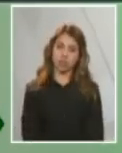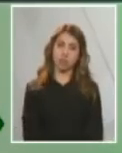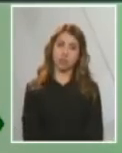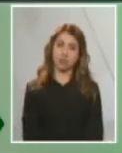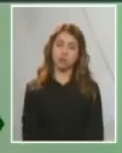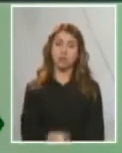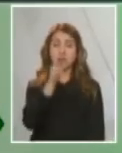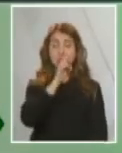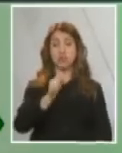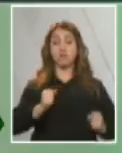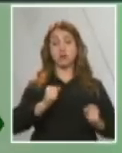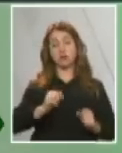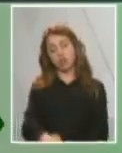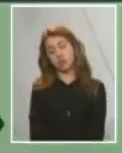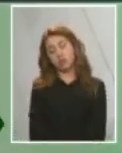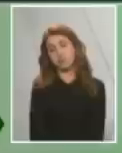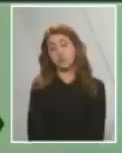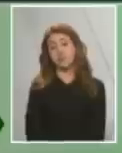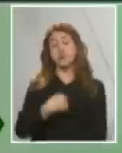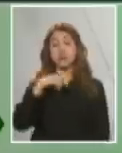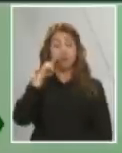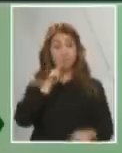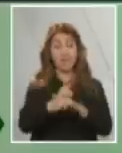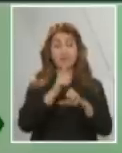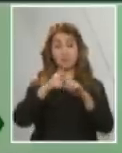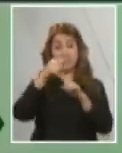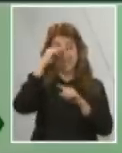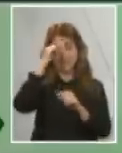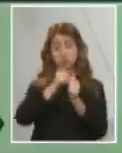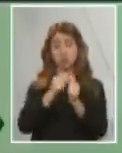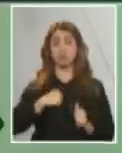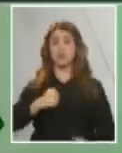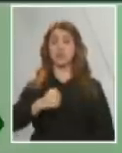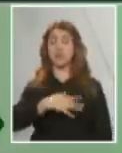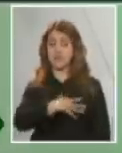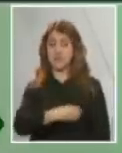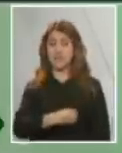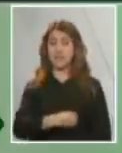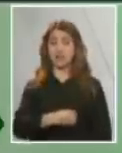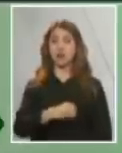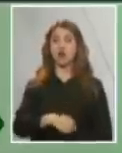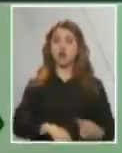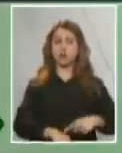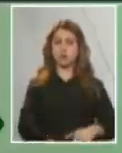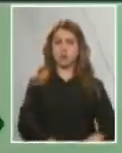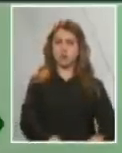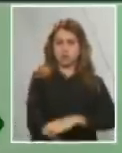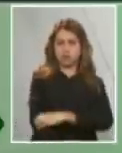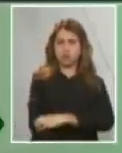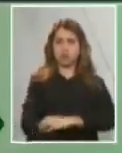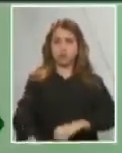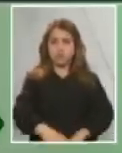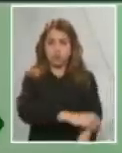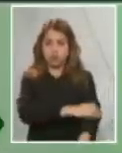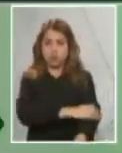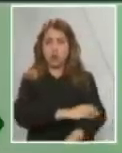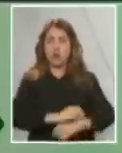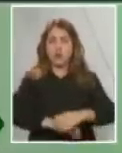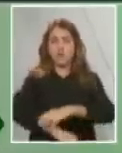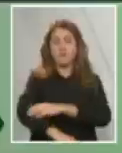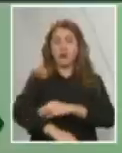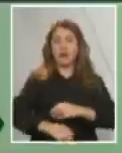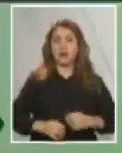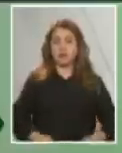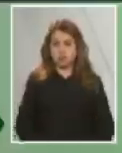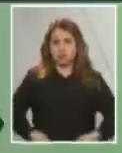en fácil, y fue la experiencia que yo viví también con mi hija, con una órtesis, es decir, con unas como especies de bandas o de